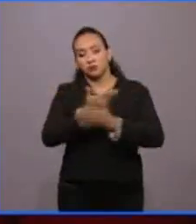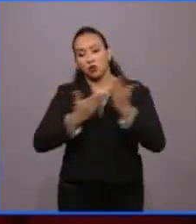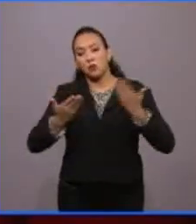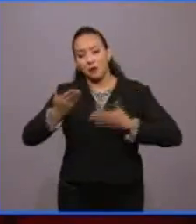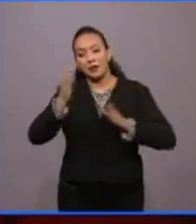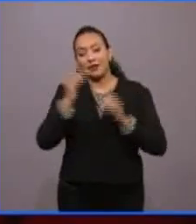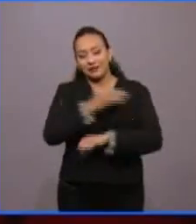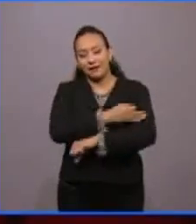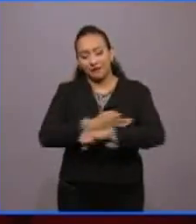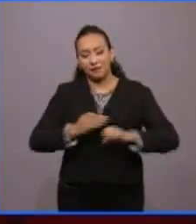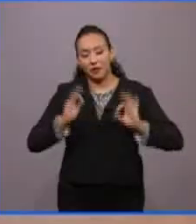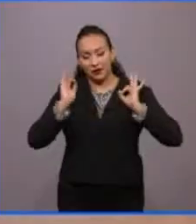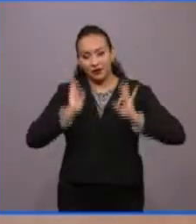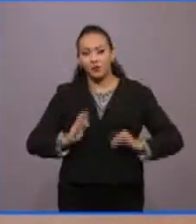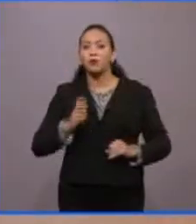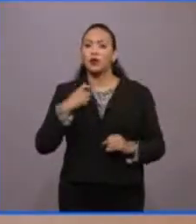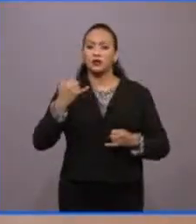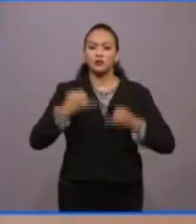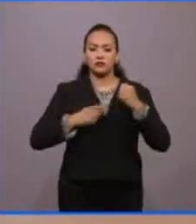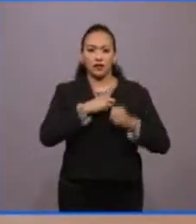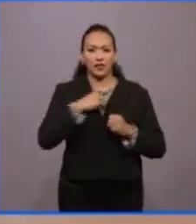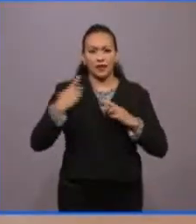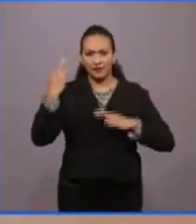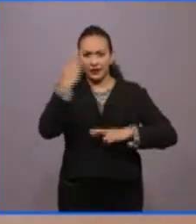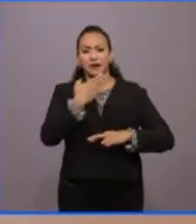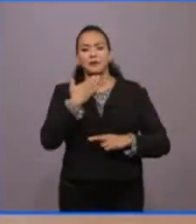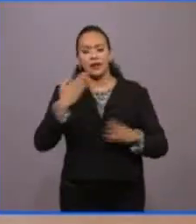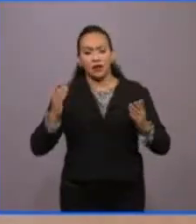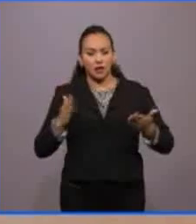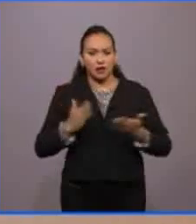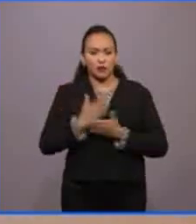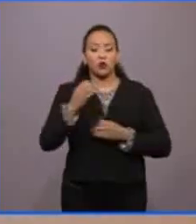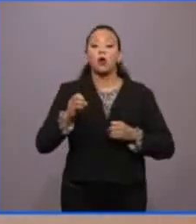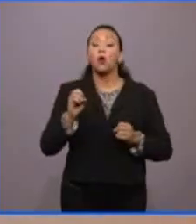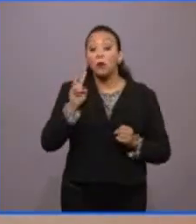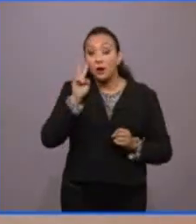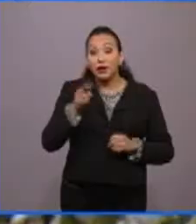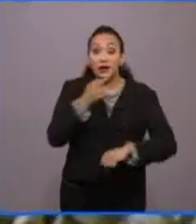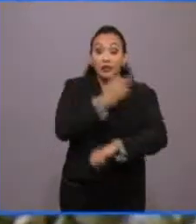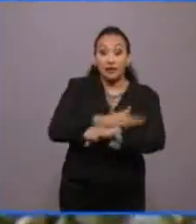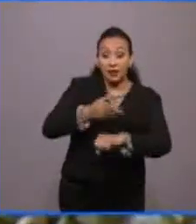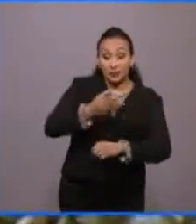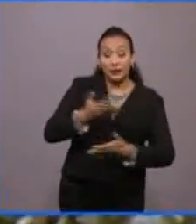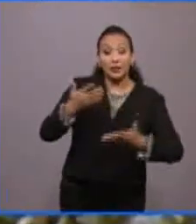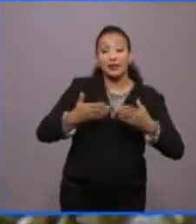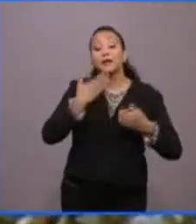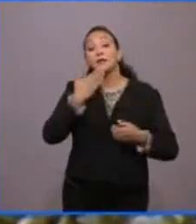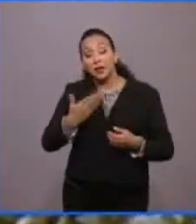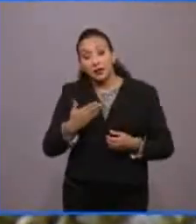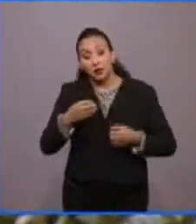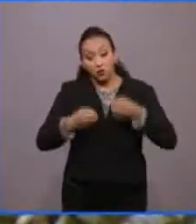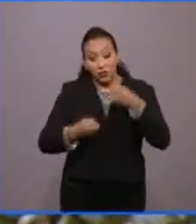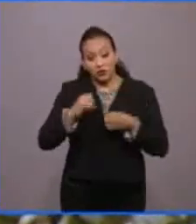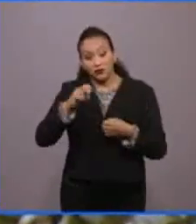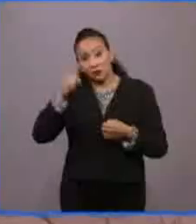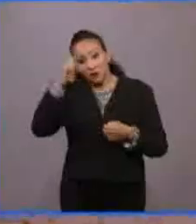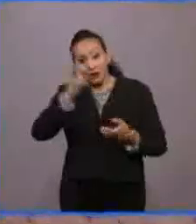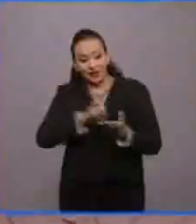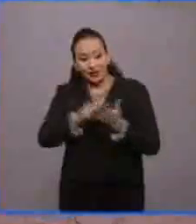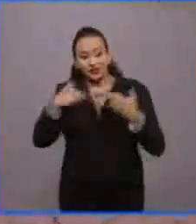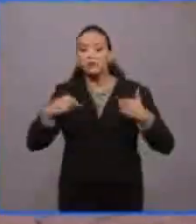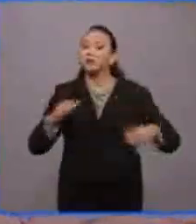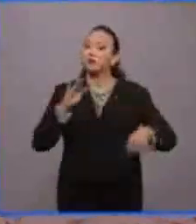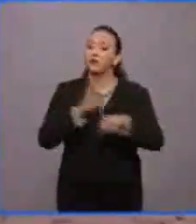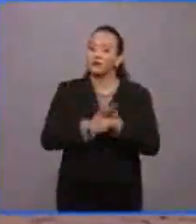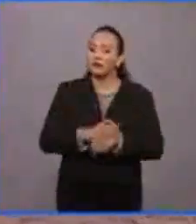el derecho de acceso a la justicia y, ante la duda entre dar trámite o no a un juicio en defensa de un derecho humano, debe